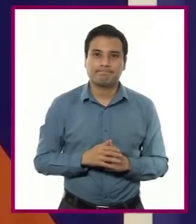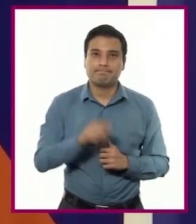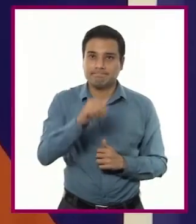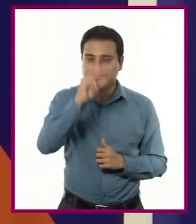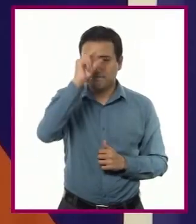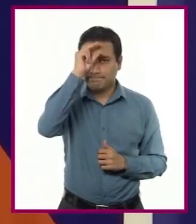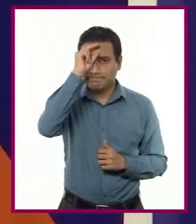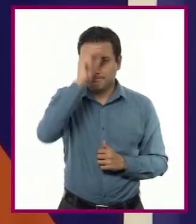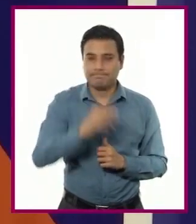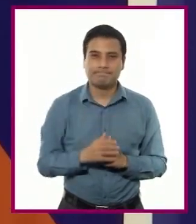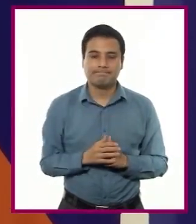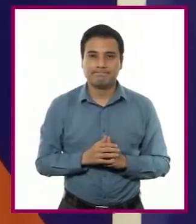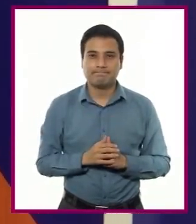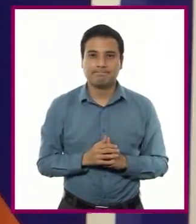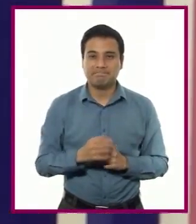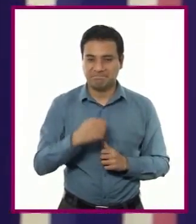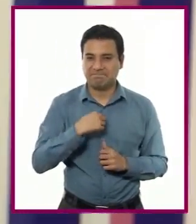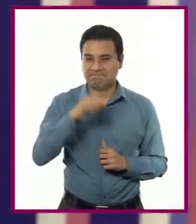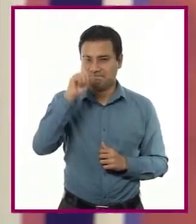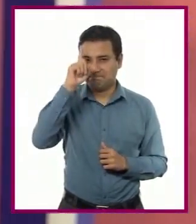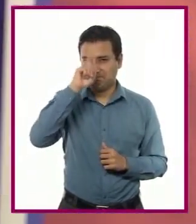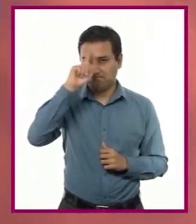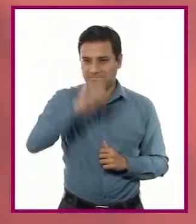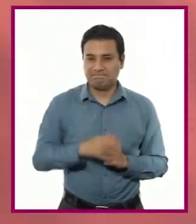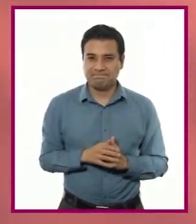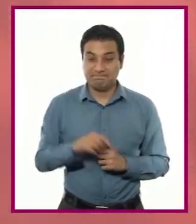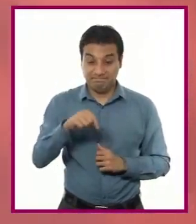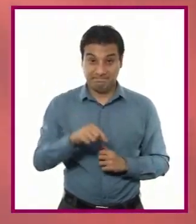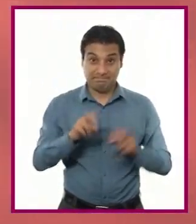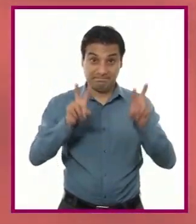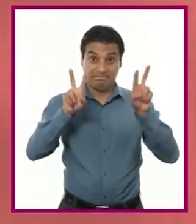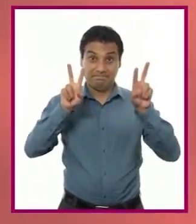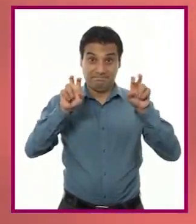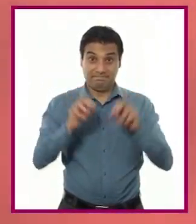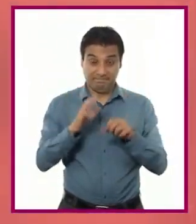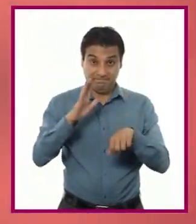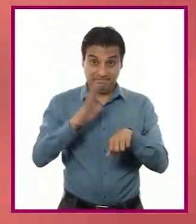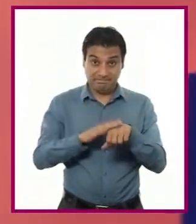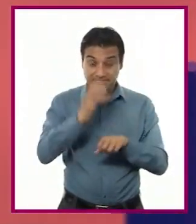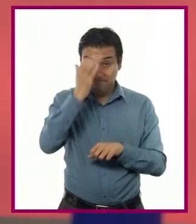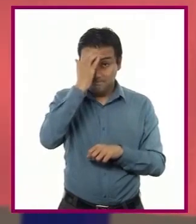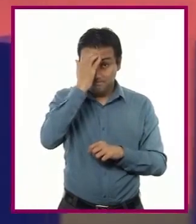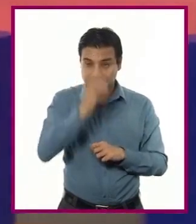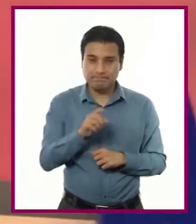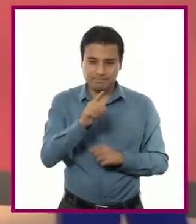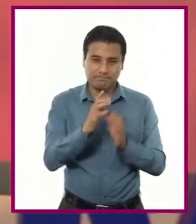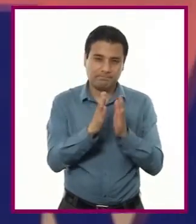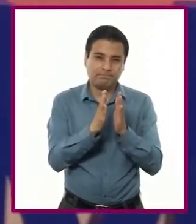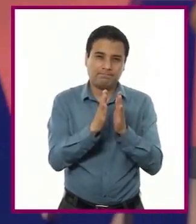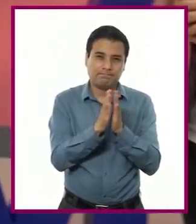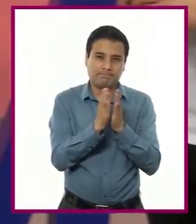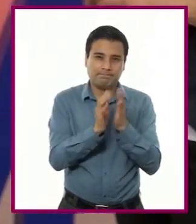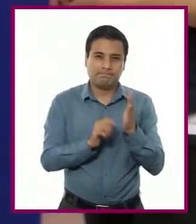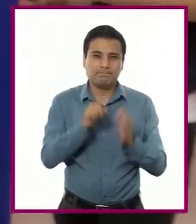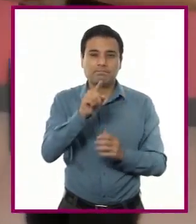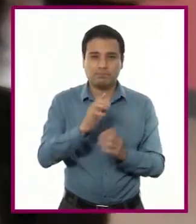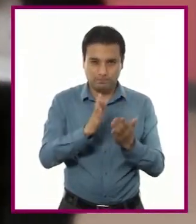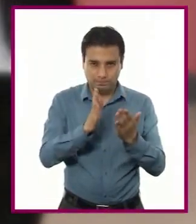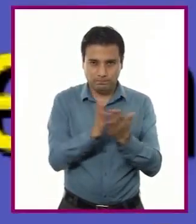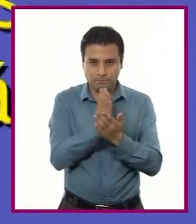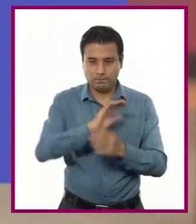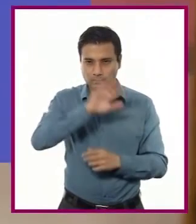conocimiento. Les sugiero que para reafirmar lo que vimos en esta sesión, localicen en sus libros de texto el aprendizaje